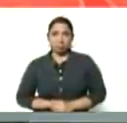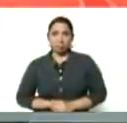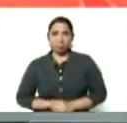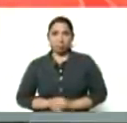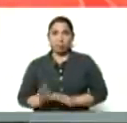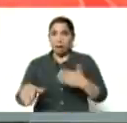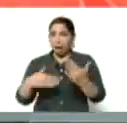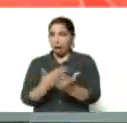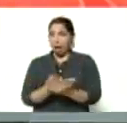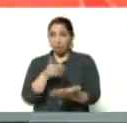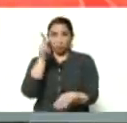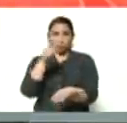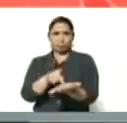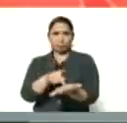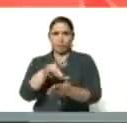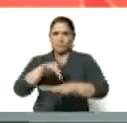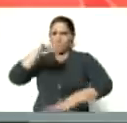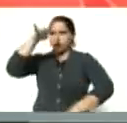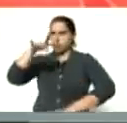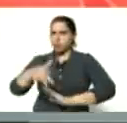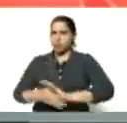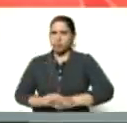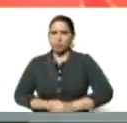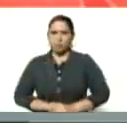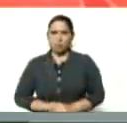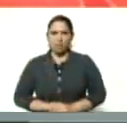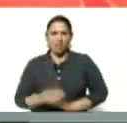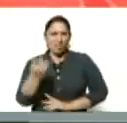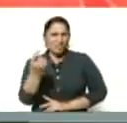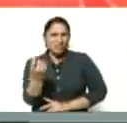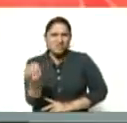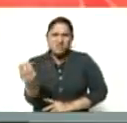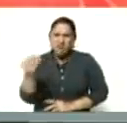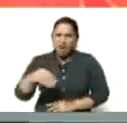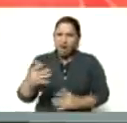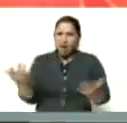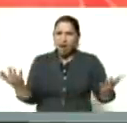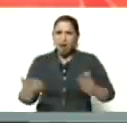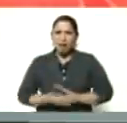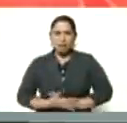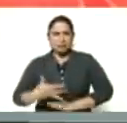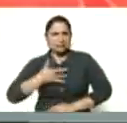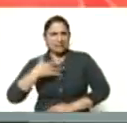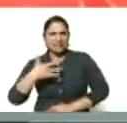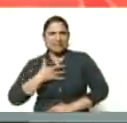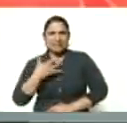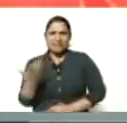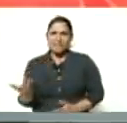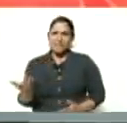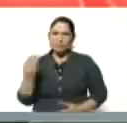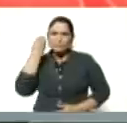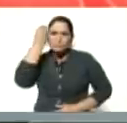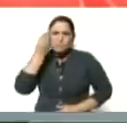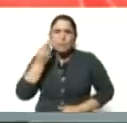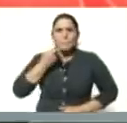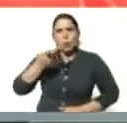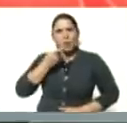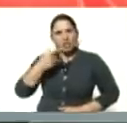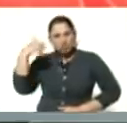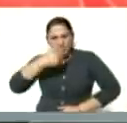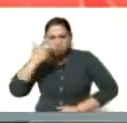Hasta allí llevó el extremismo, la falta de sentido político, la falta de